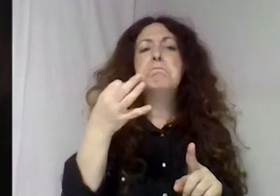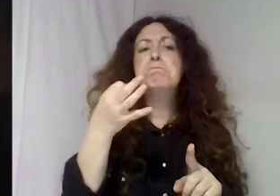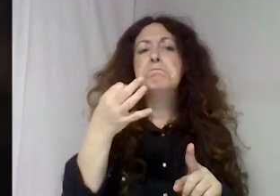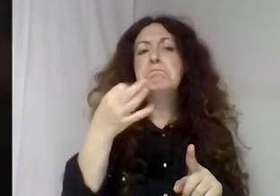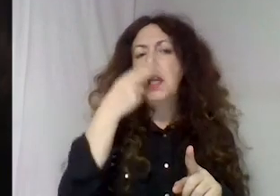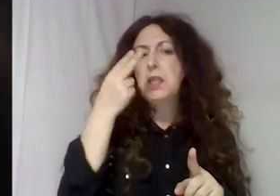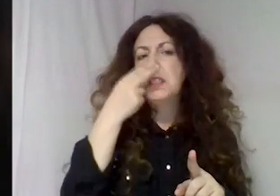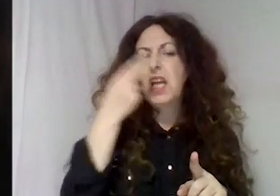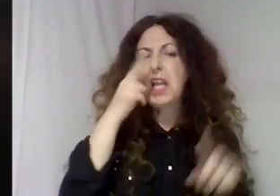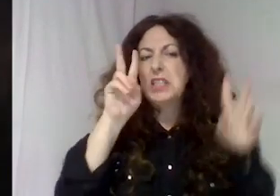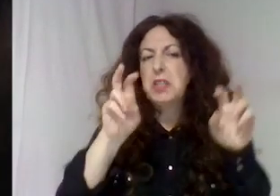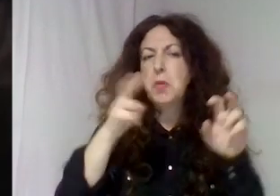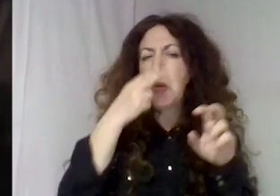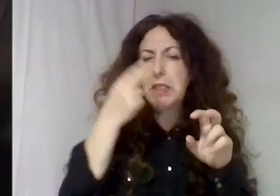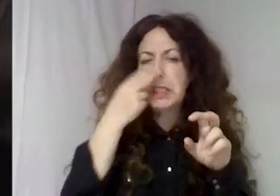Ahí.